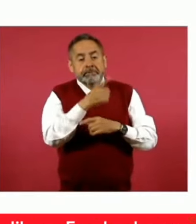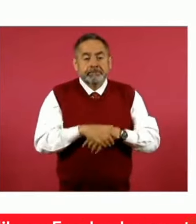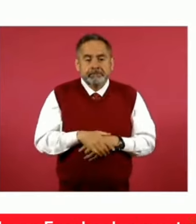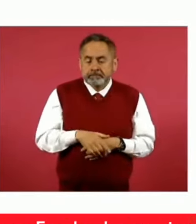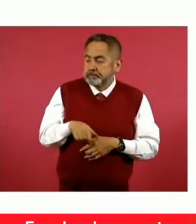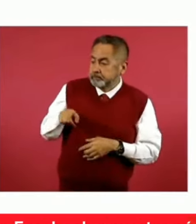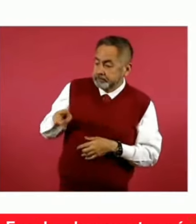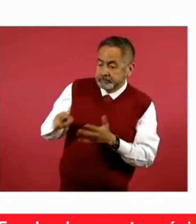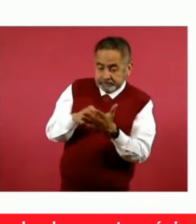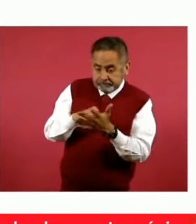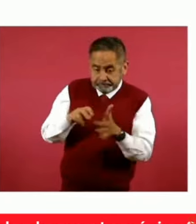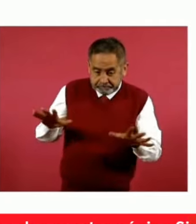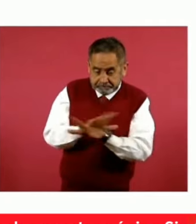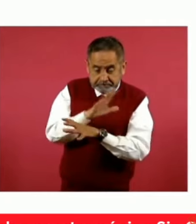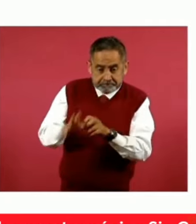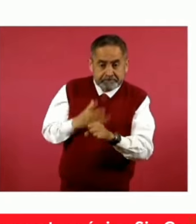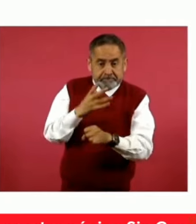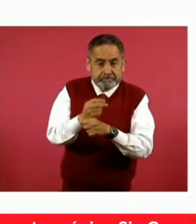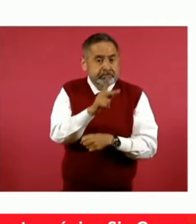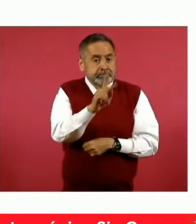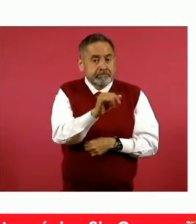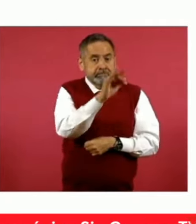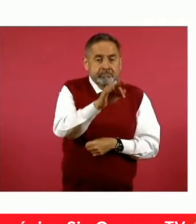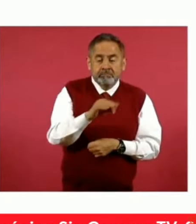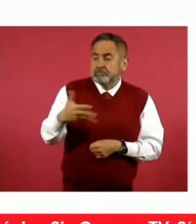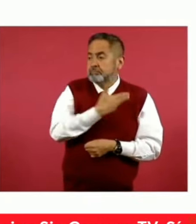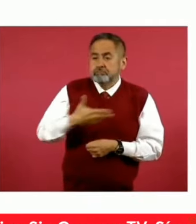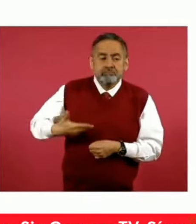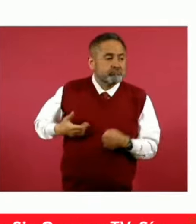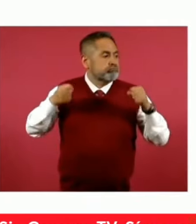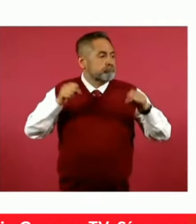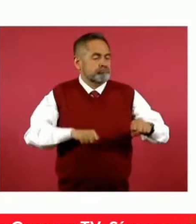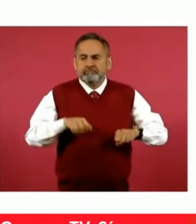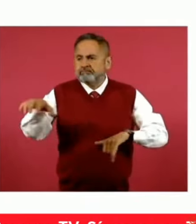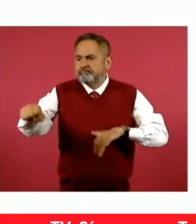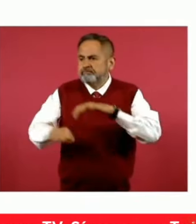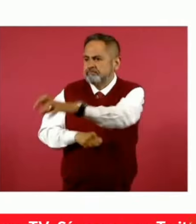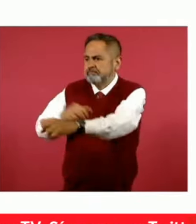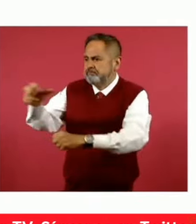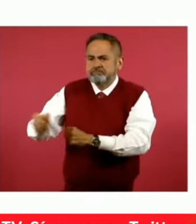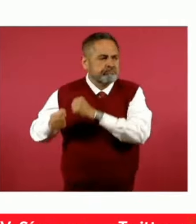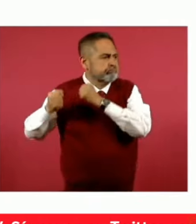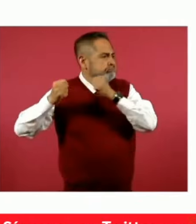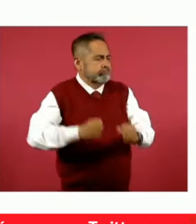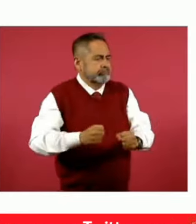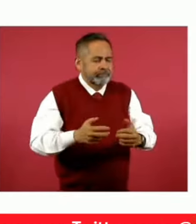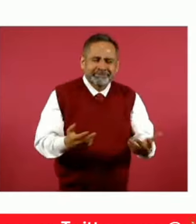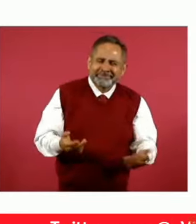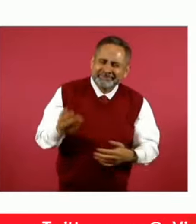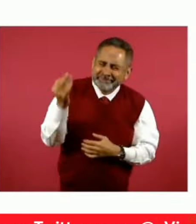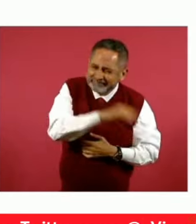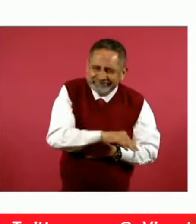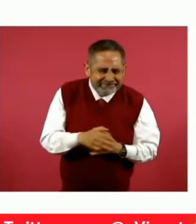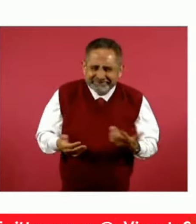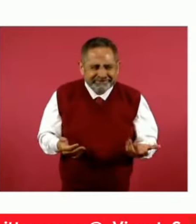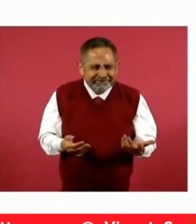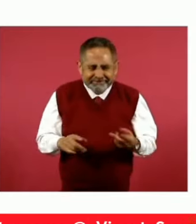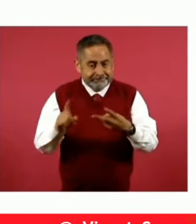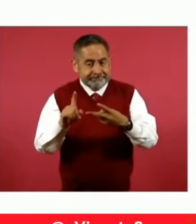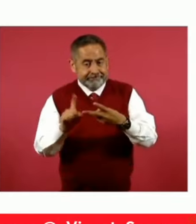con la reforma al Poder Judicial el presidente impondrá a los ministros, magistrados y jueces. Esto es falso. La